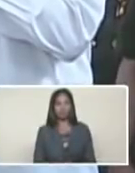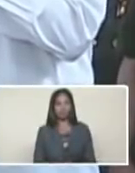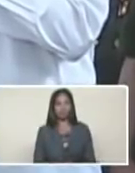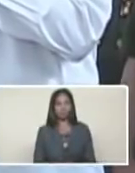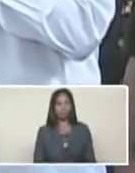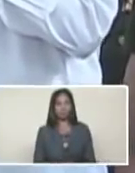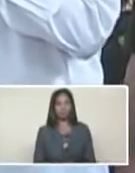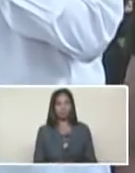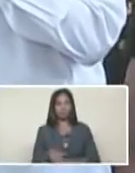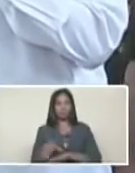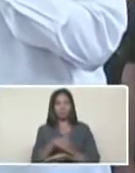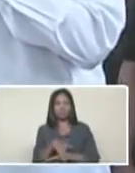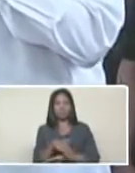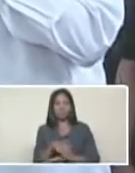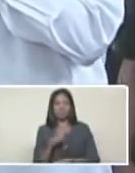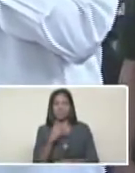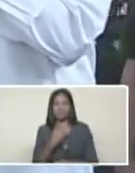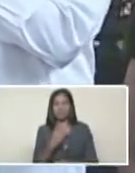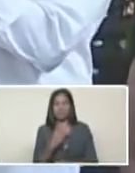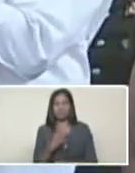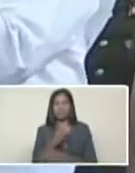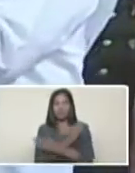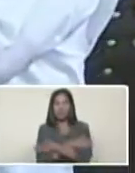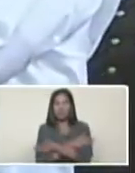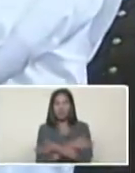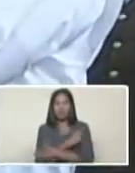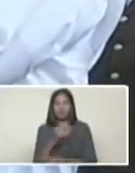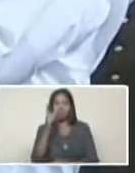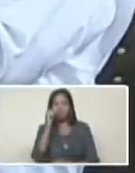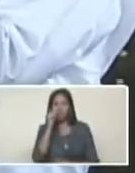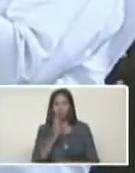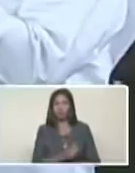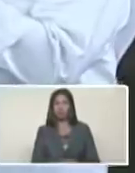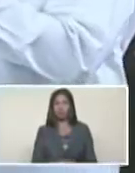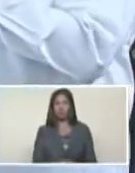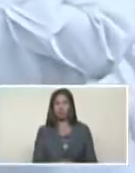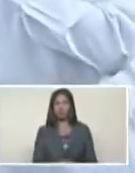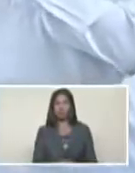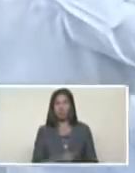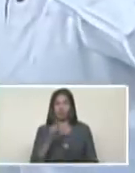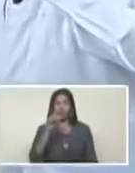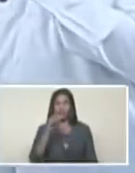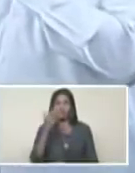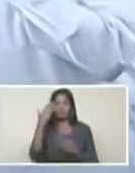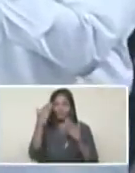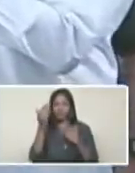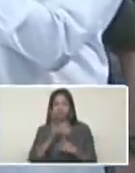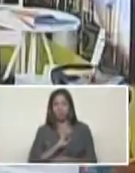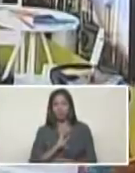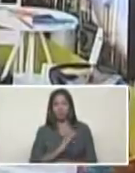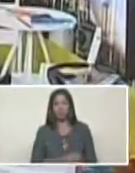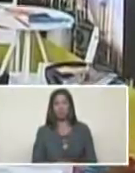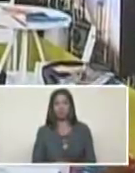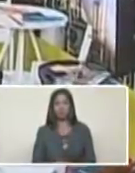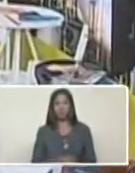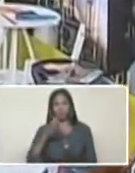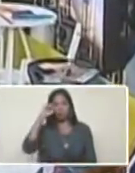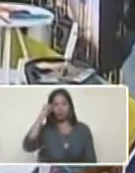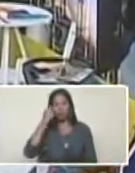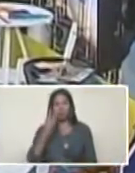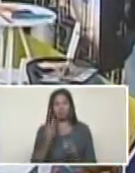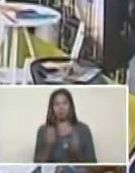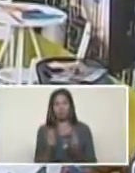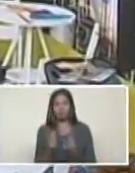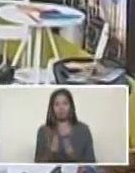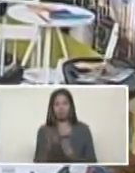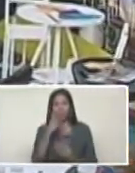La calle Cajigal. Bueno, dale un abrazo. ¿Cómo se llama tu padre? Landaeta, vale, dale un saludo de mi parte. Lo recuerdo. Que